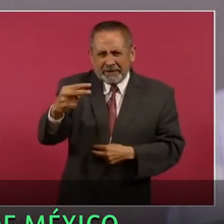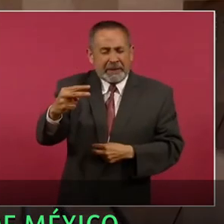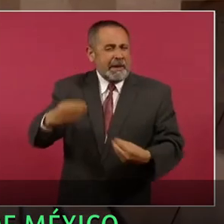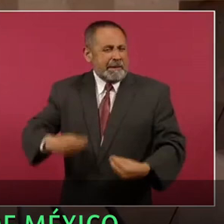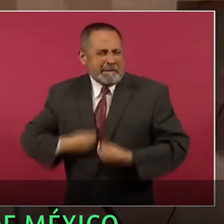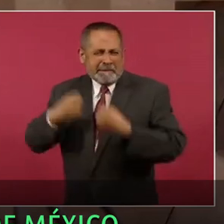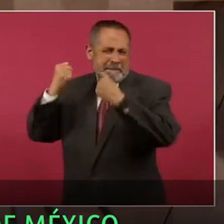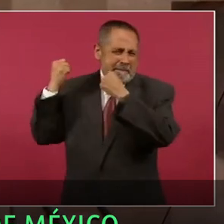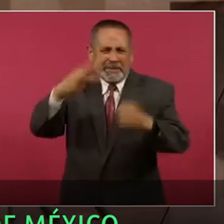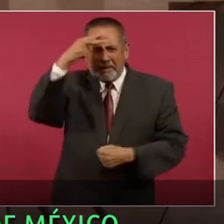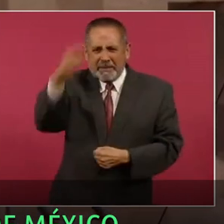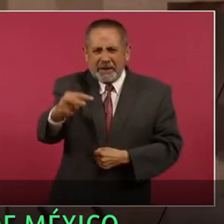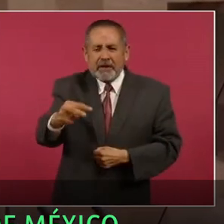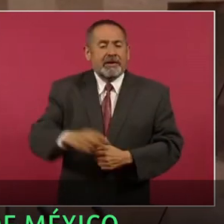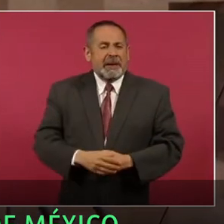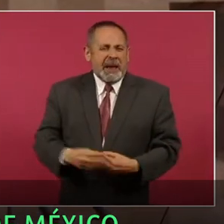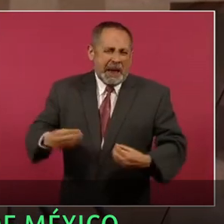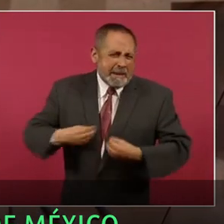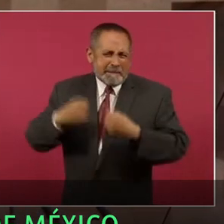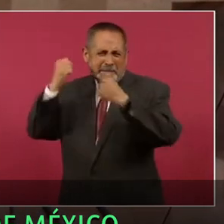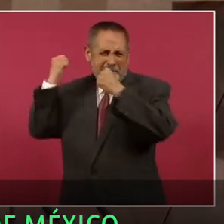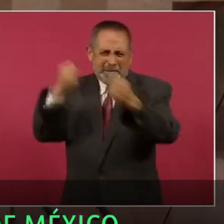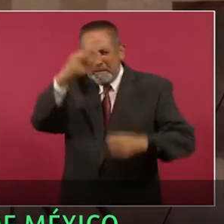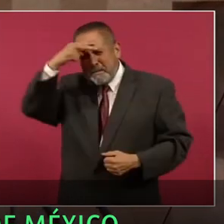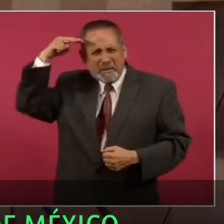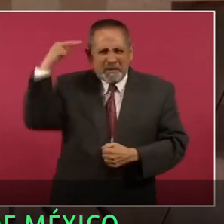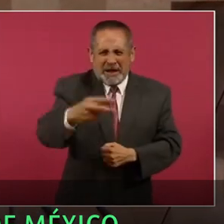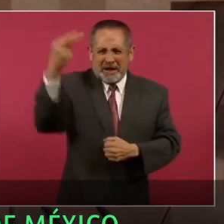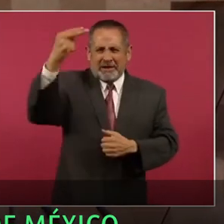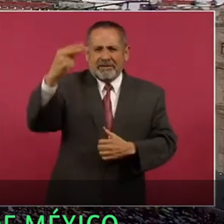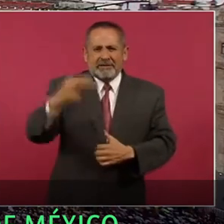¡viva México! ¡Viva, ¡viva México!